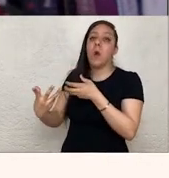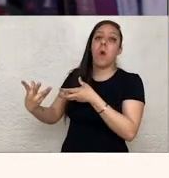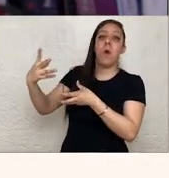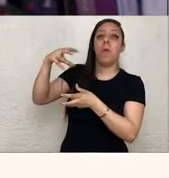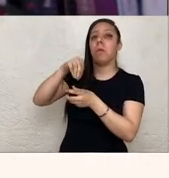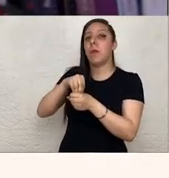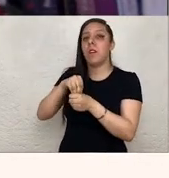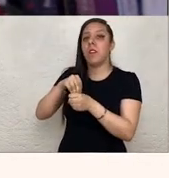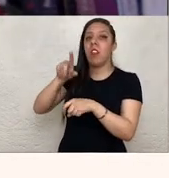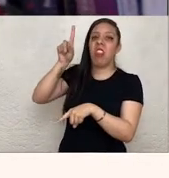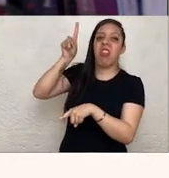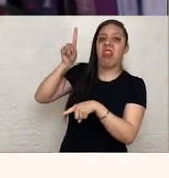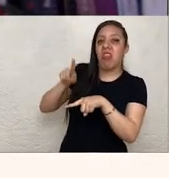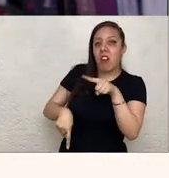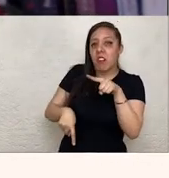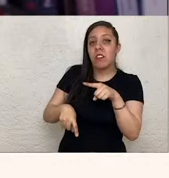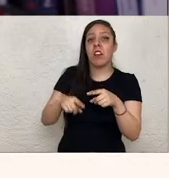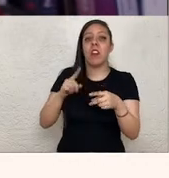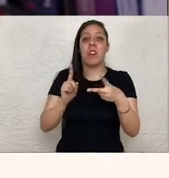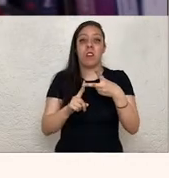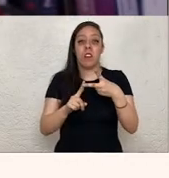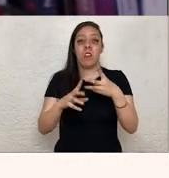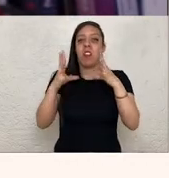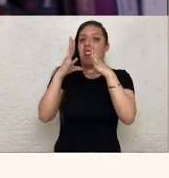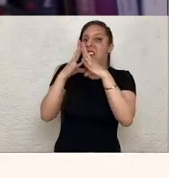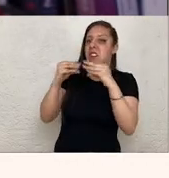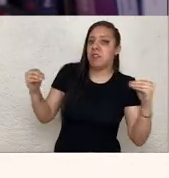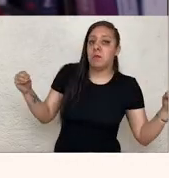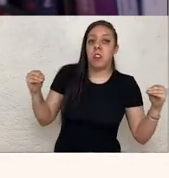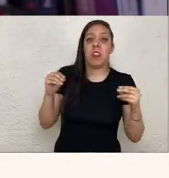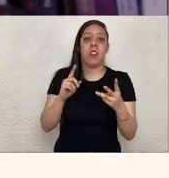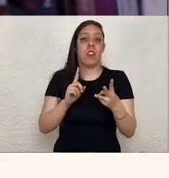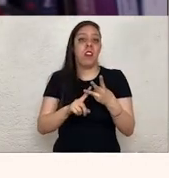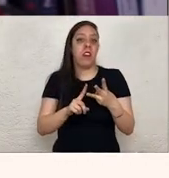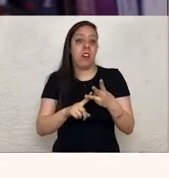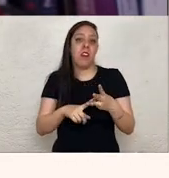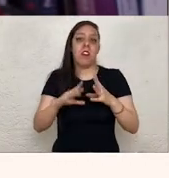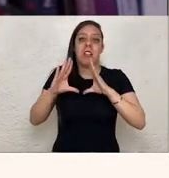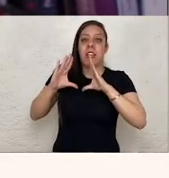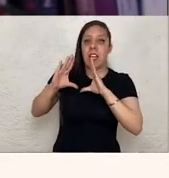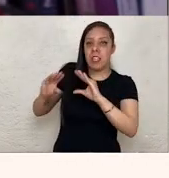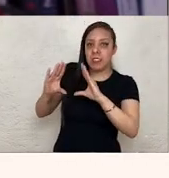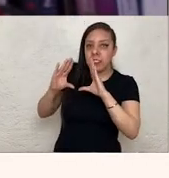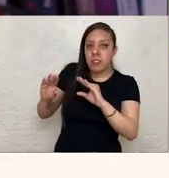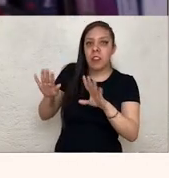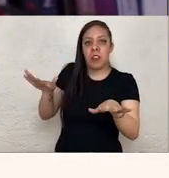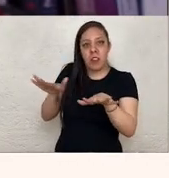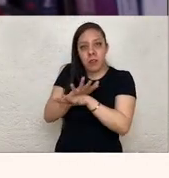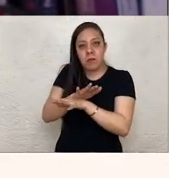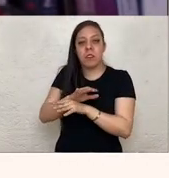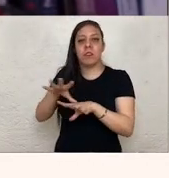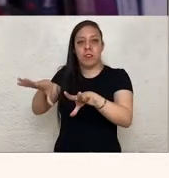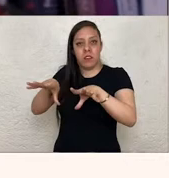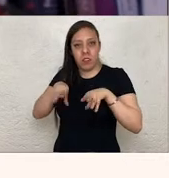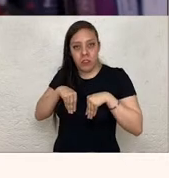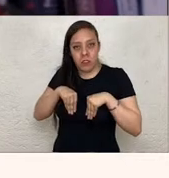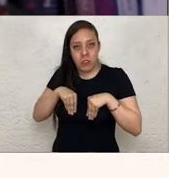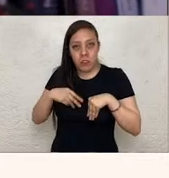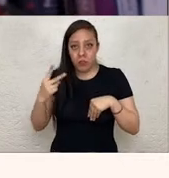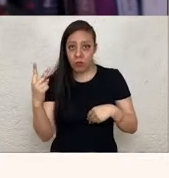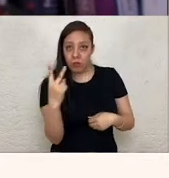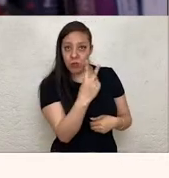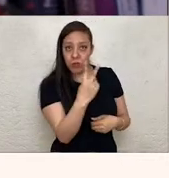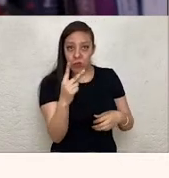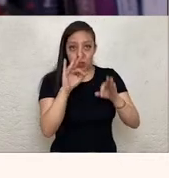radical, que había que conquistar, que había que destruir, que había que asimilar, ¿sí? Y estas